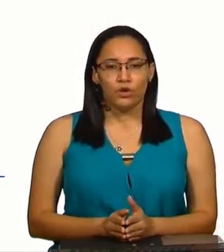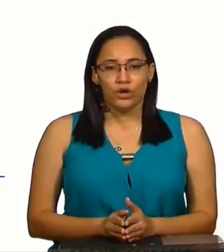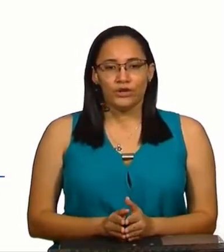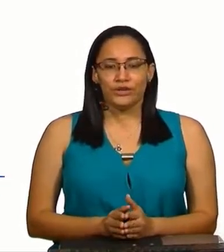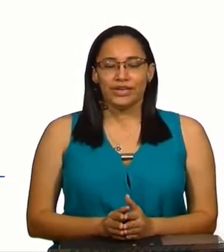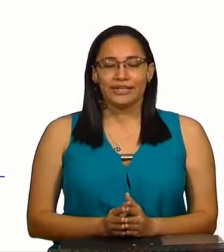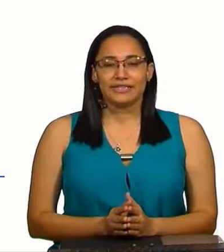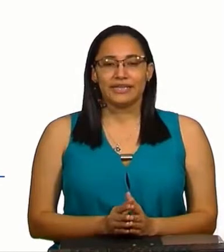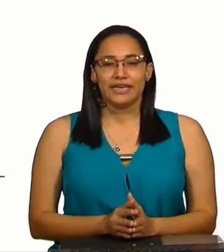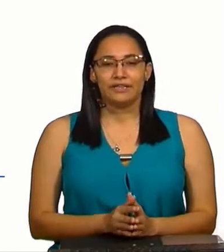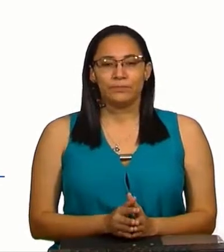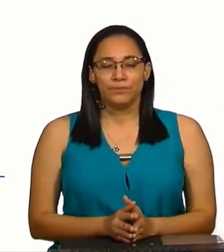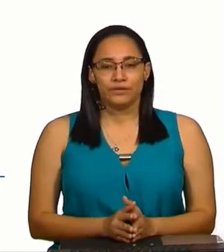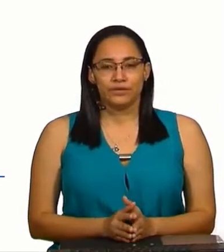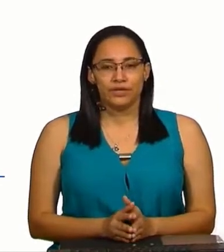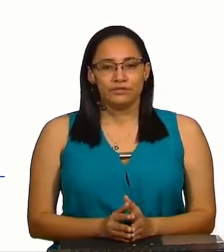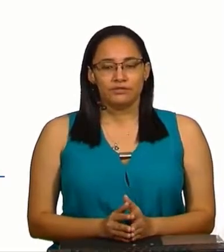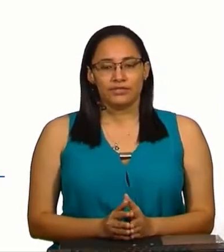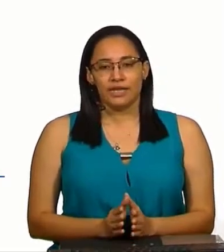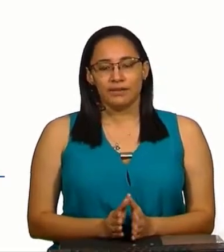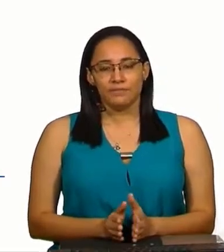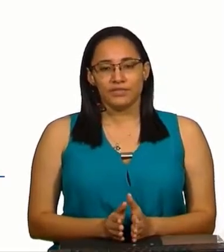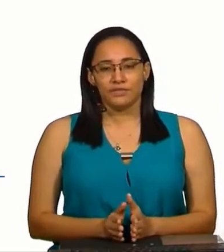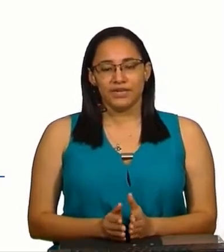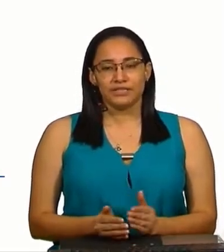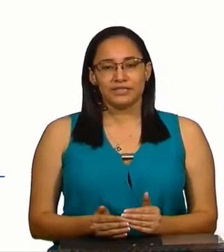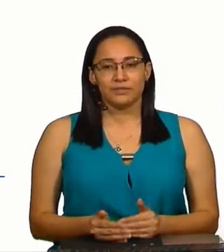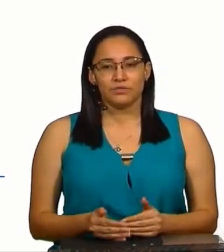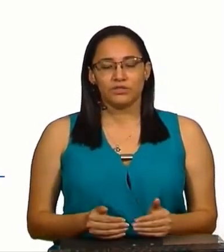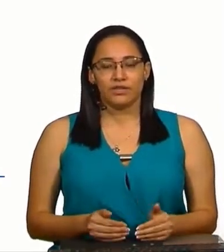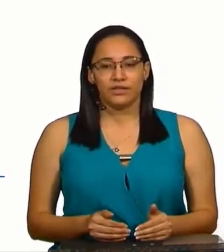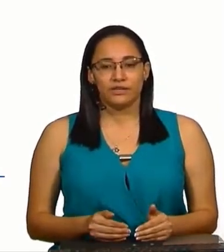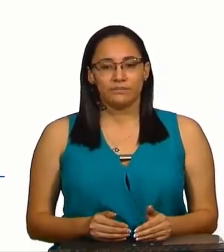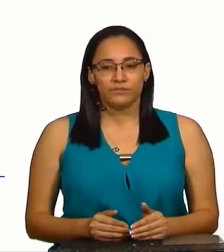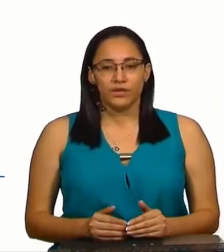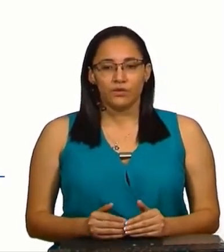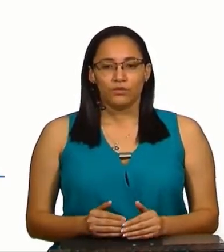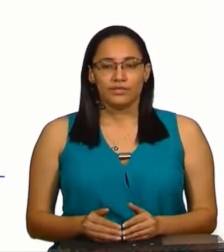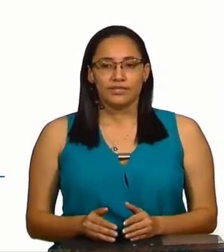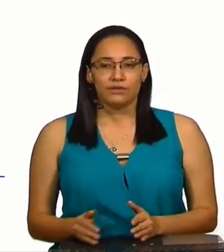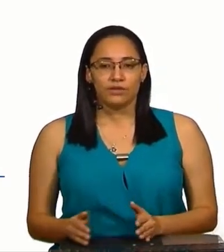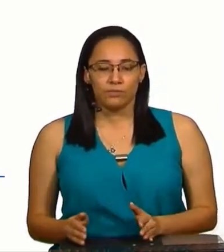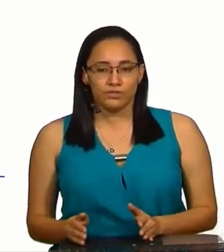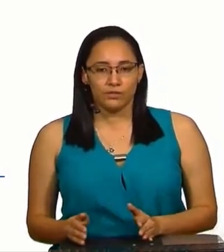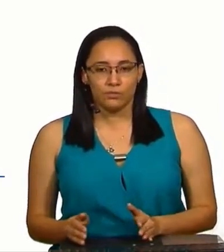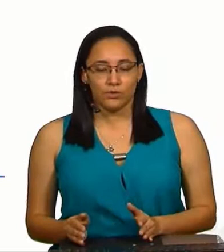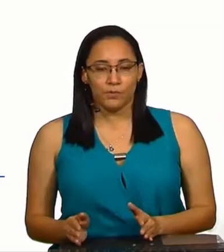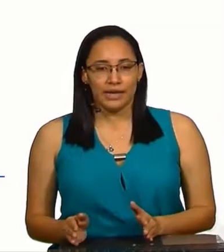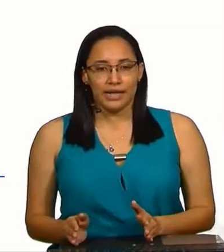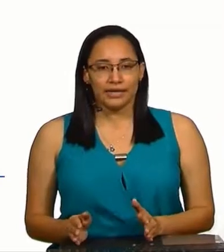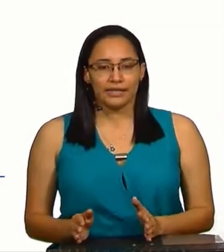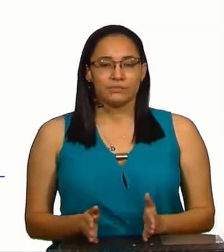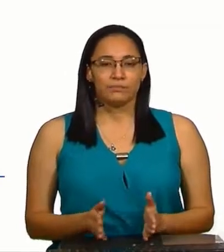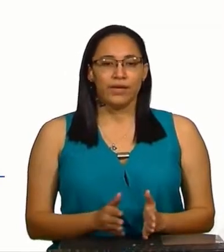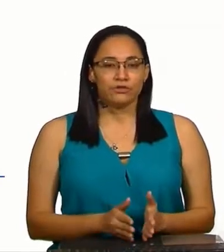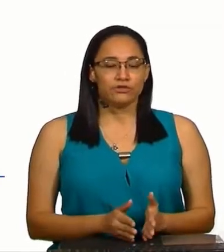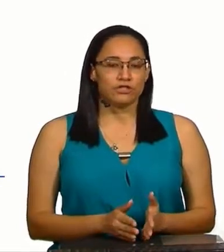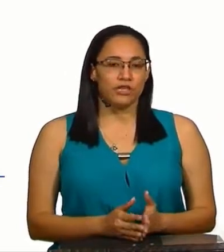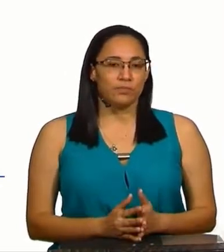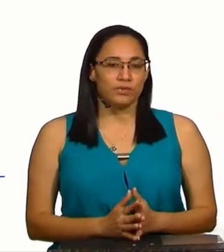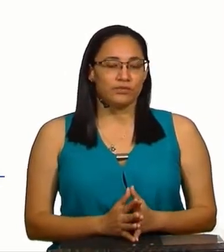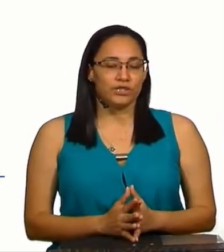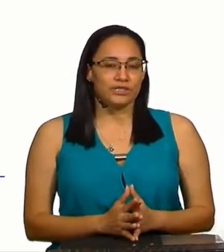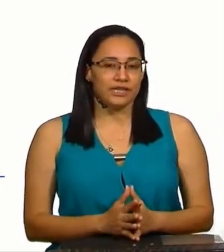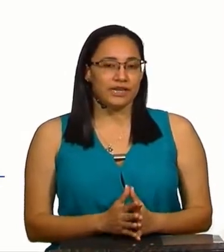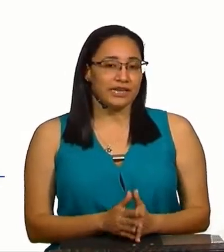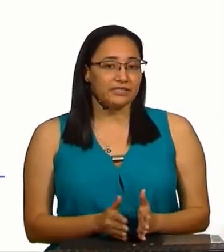o no, you can take the book. Si ustedes se fijan, ya estamos utilizando respuestas un poco más largas. Pero si